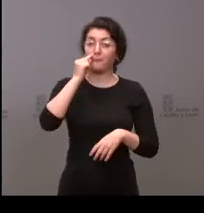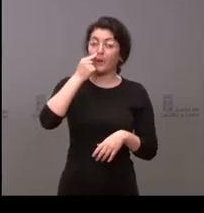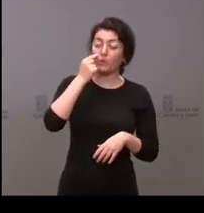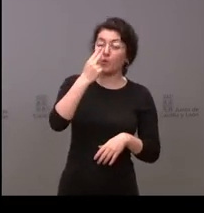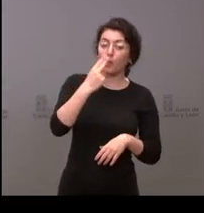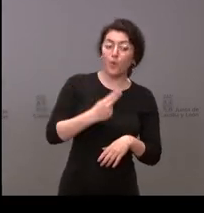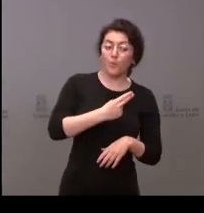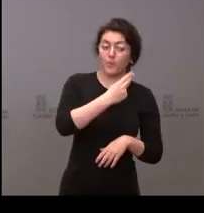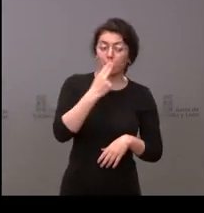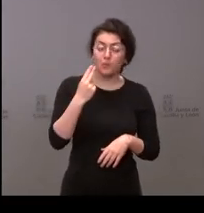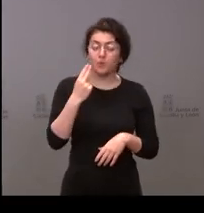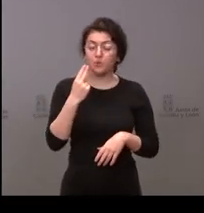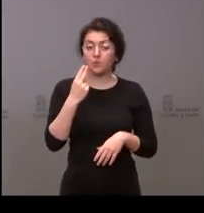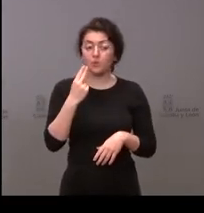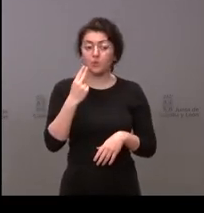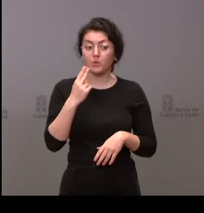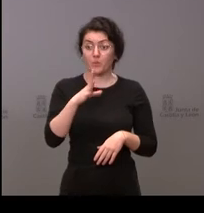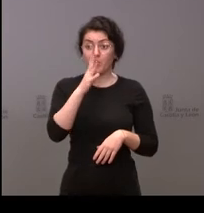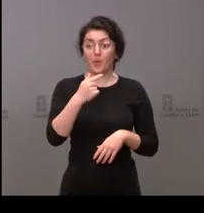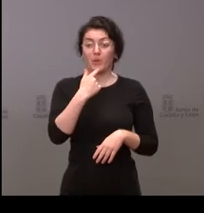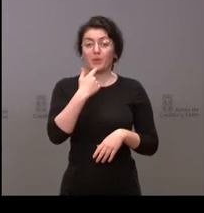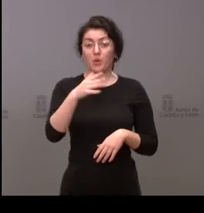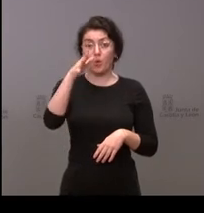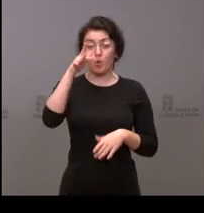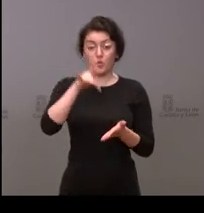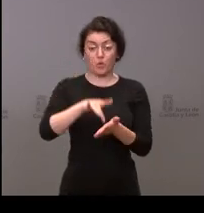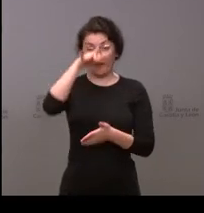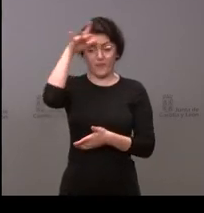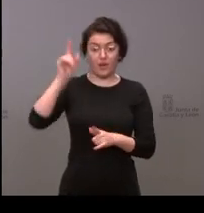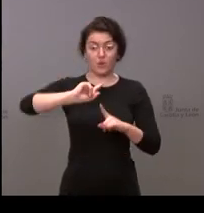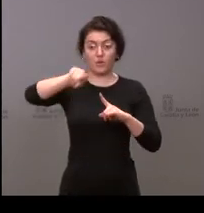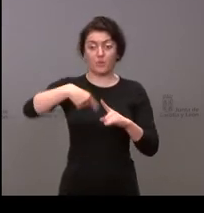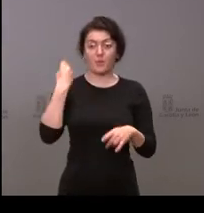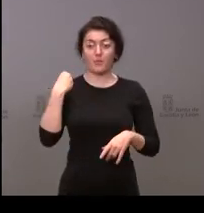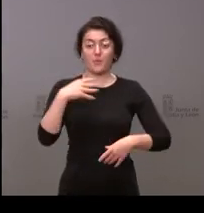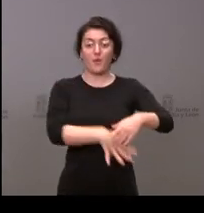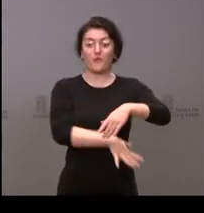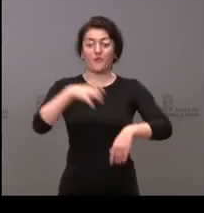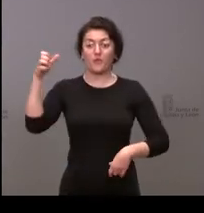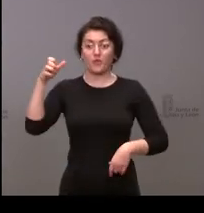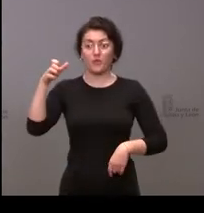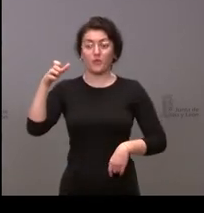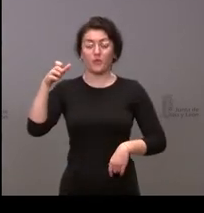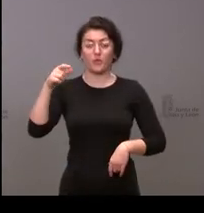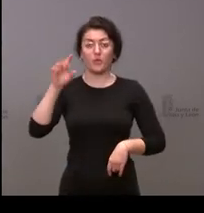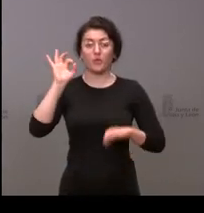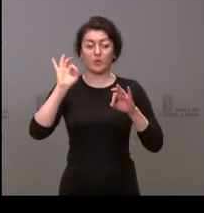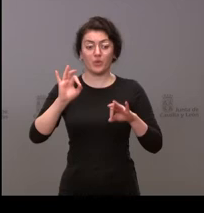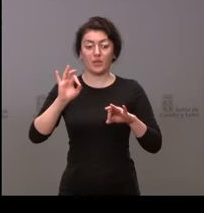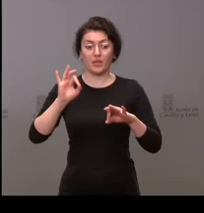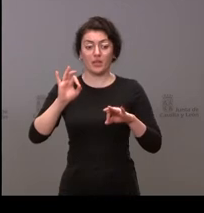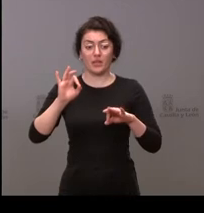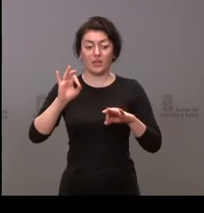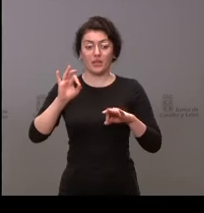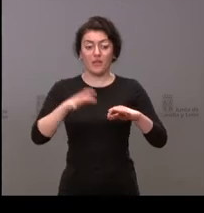que después del verano con los fondos provenientes del pago por parte del gobierno la deriva